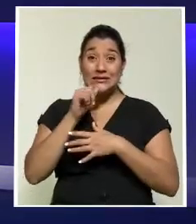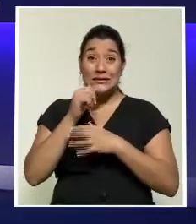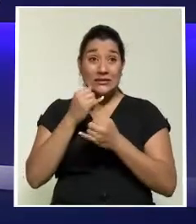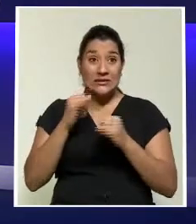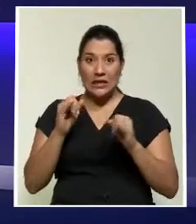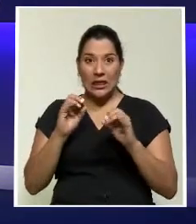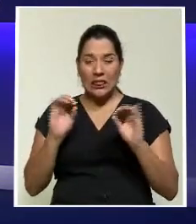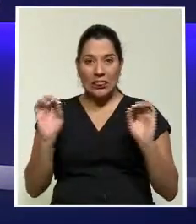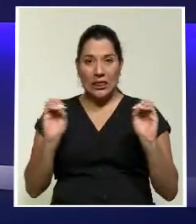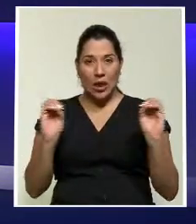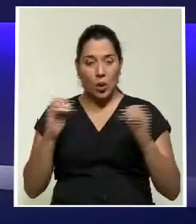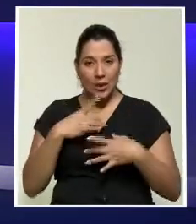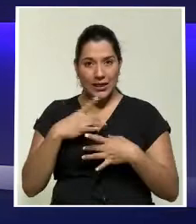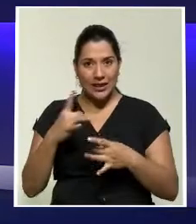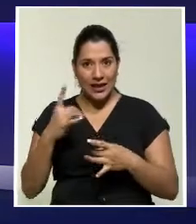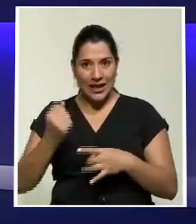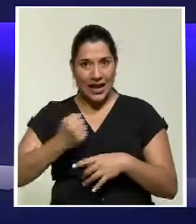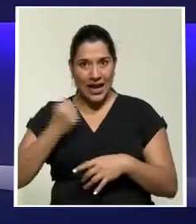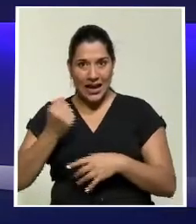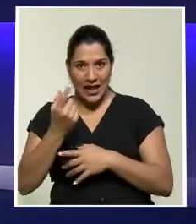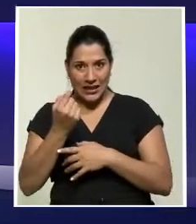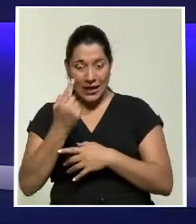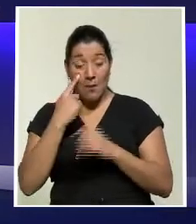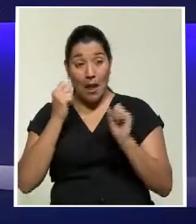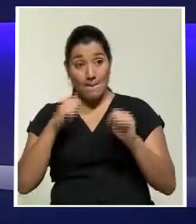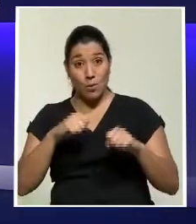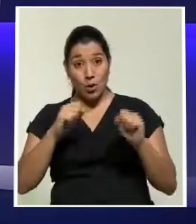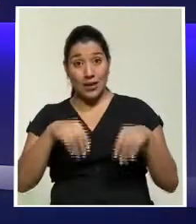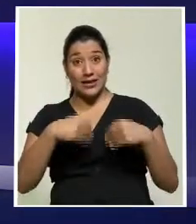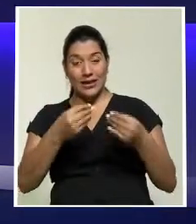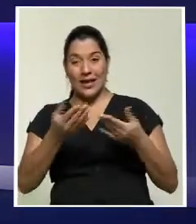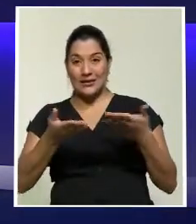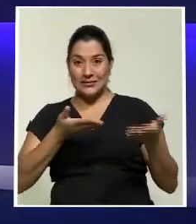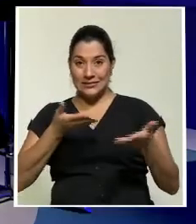lucro para brindar ese servicio que se necesita.